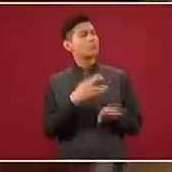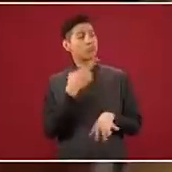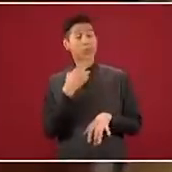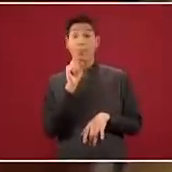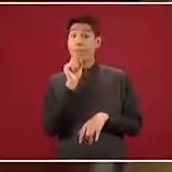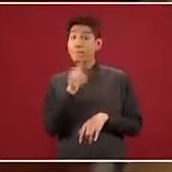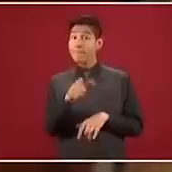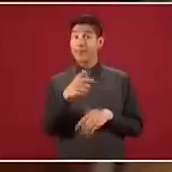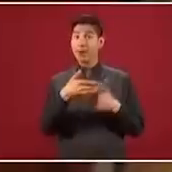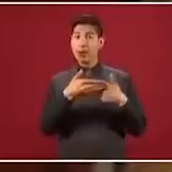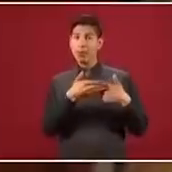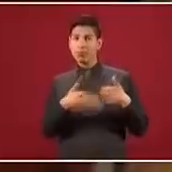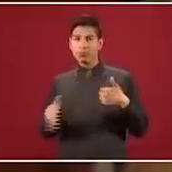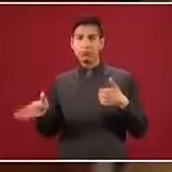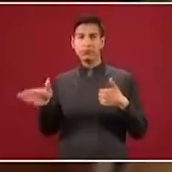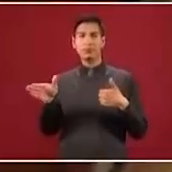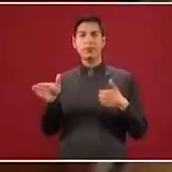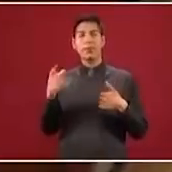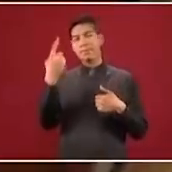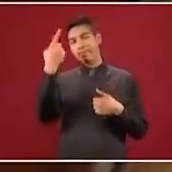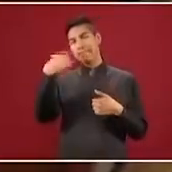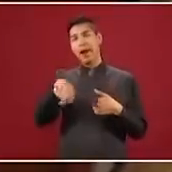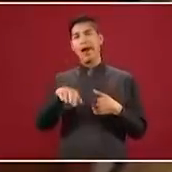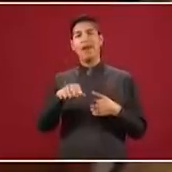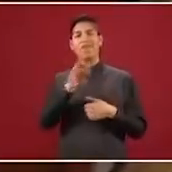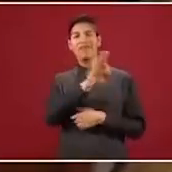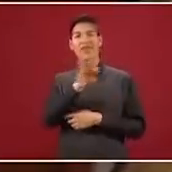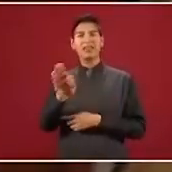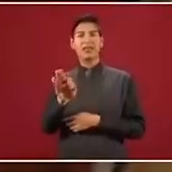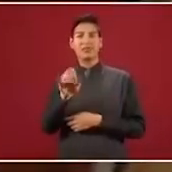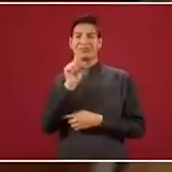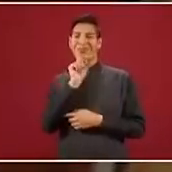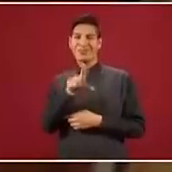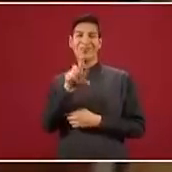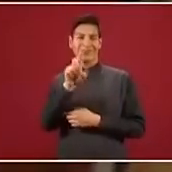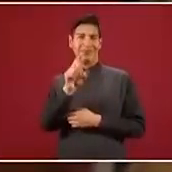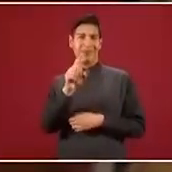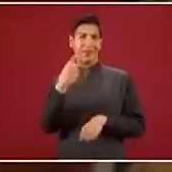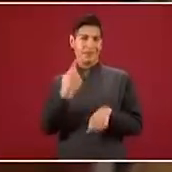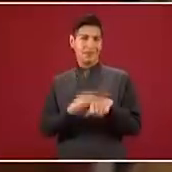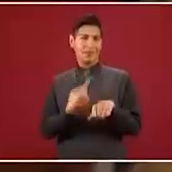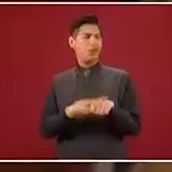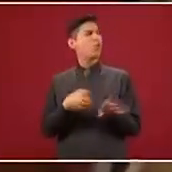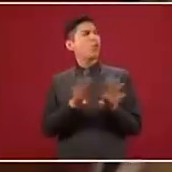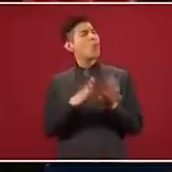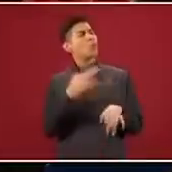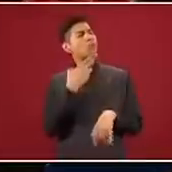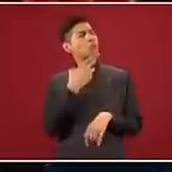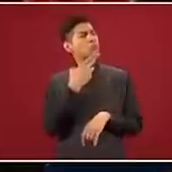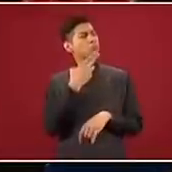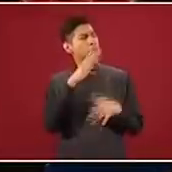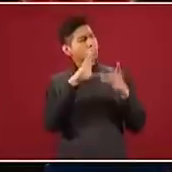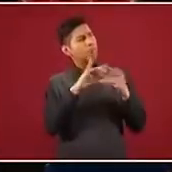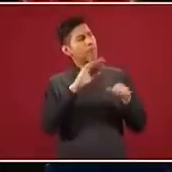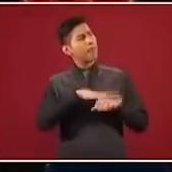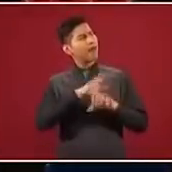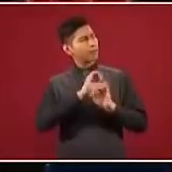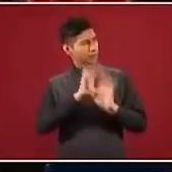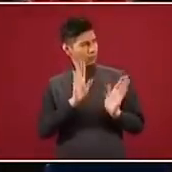plazos se están planteando ir sumando estas 30 enfermedades catastróficas, si me hace el gran favor.